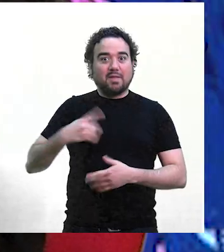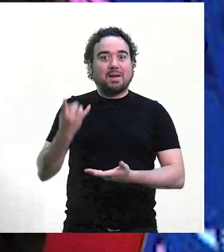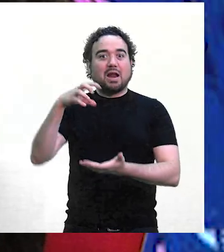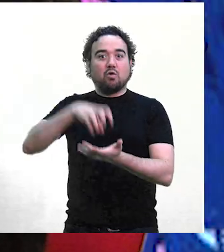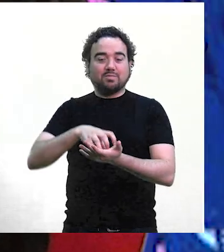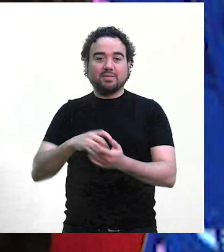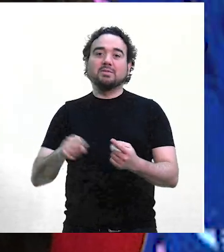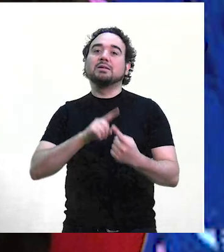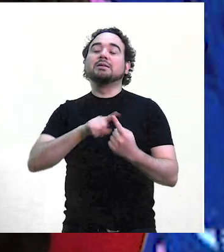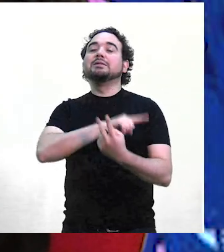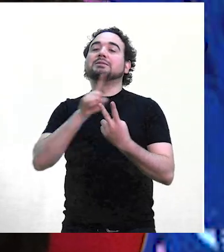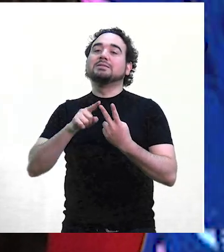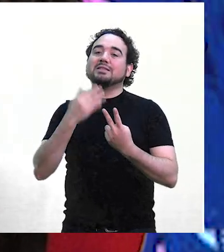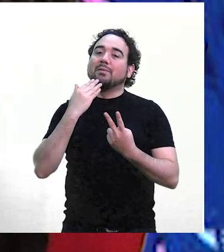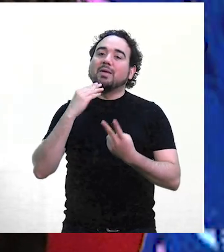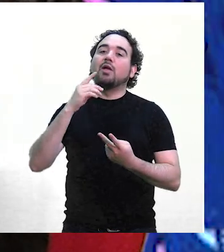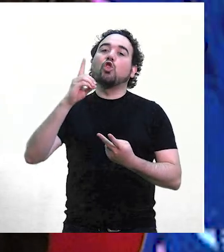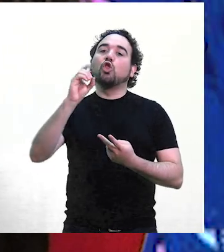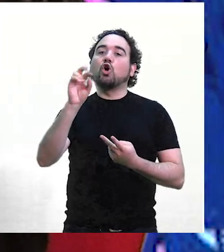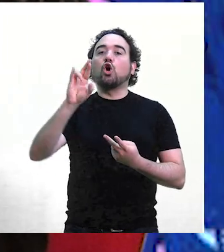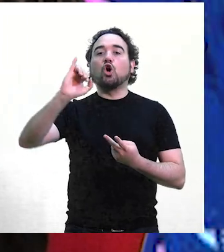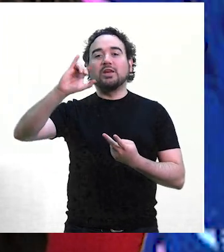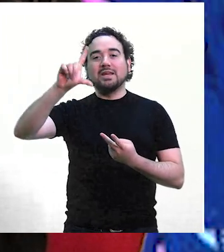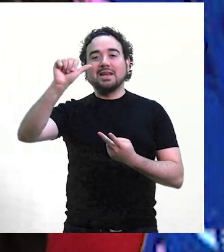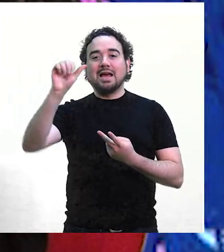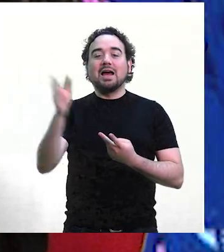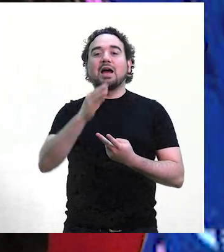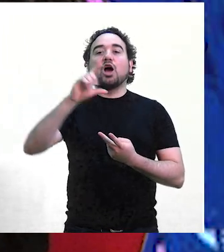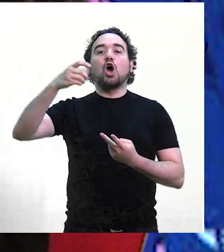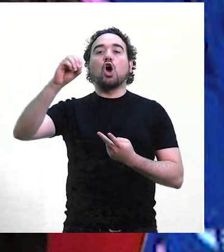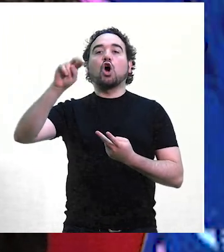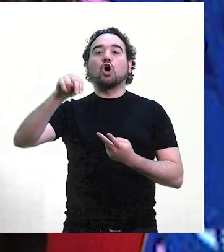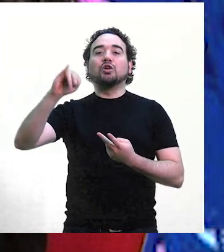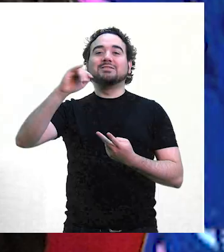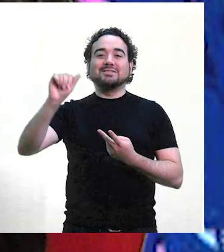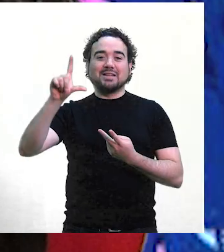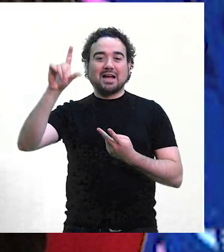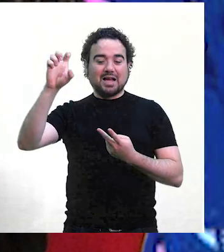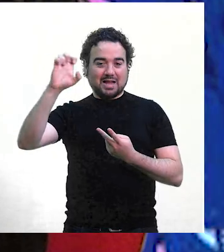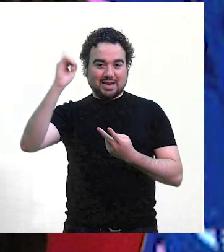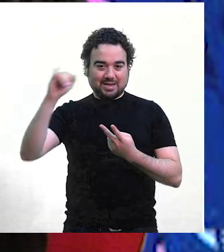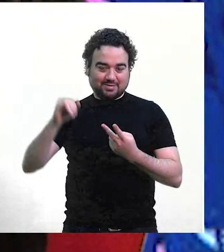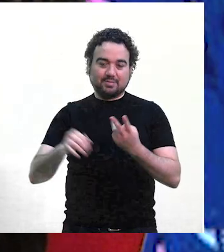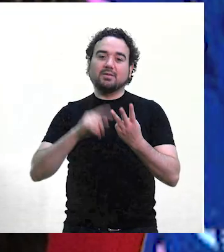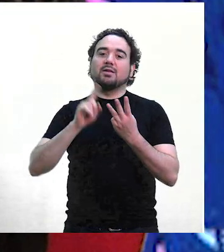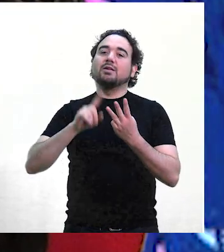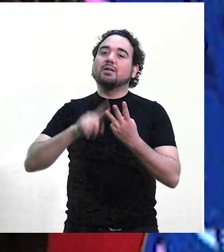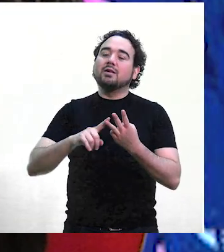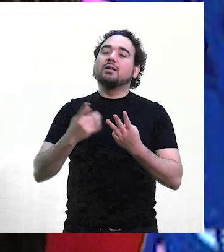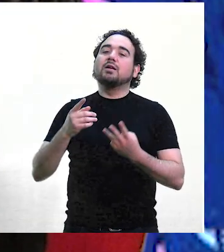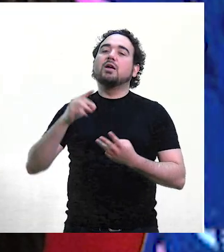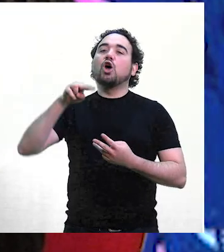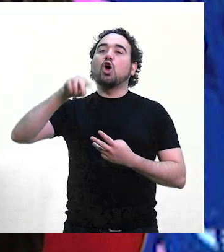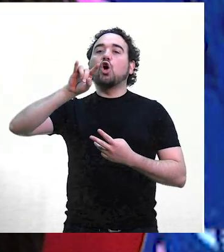Así que también está Dorila González, que es la primera egresada acá del Instituto Pedagógico. Y bueno, una de la historia más reciente está Nolfi Ibáñez, que es la primera